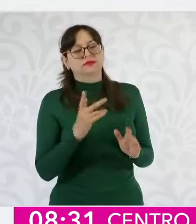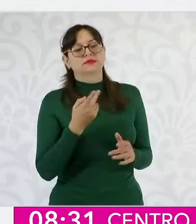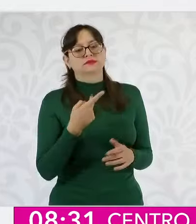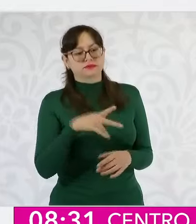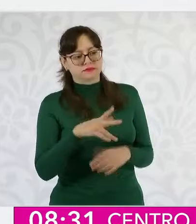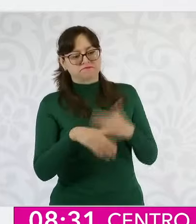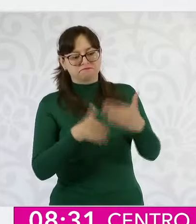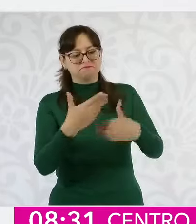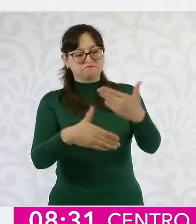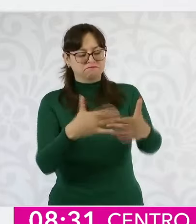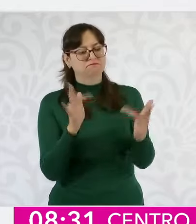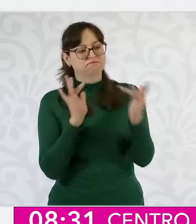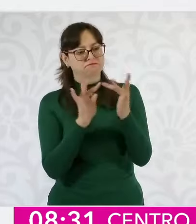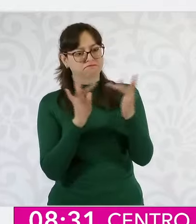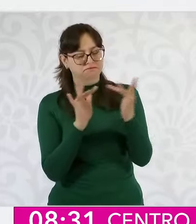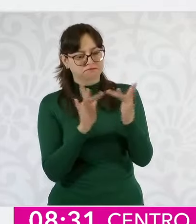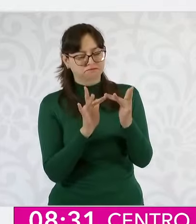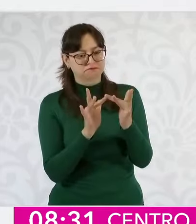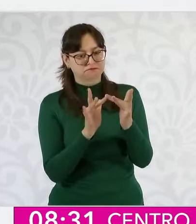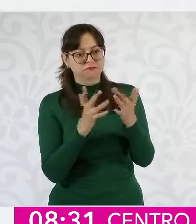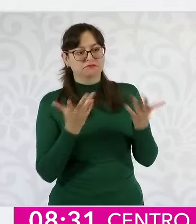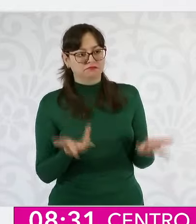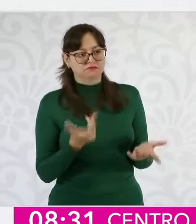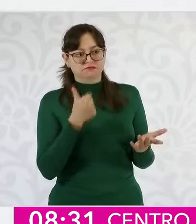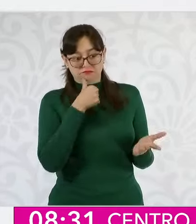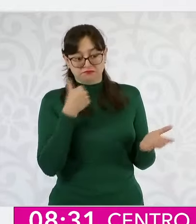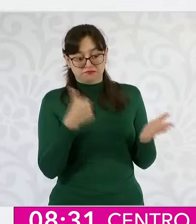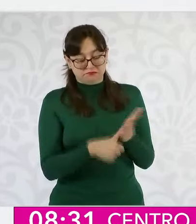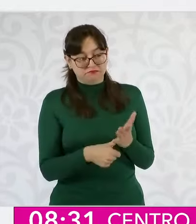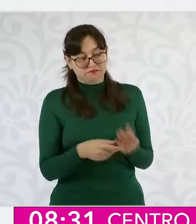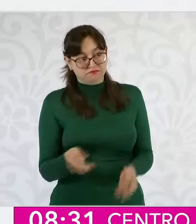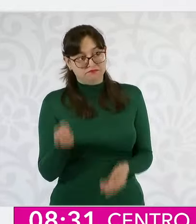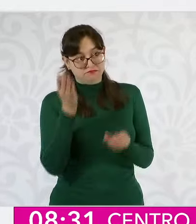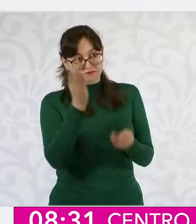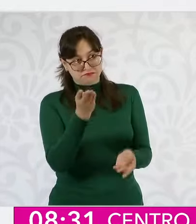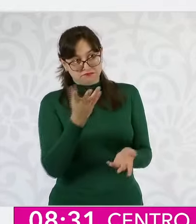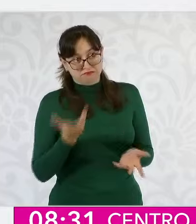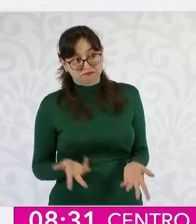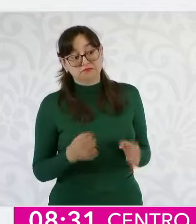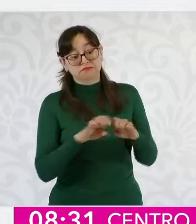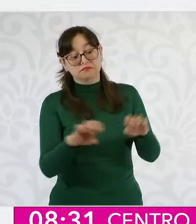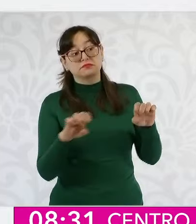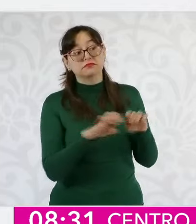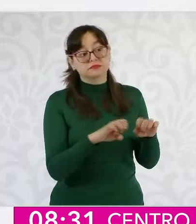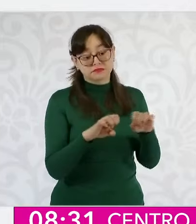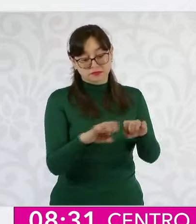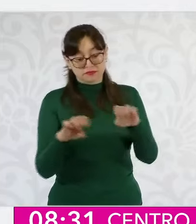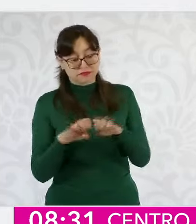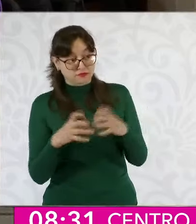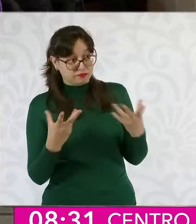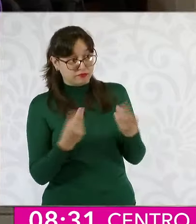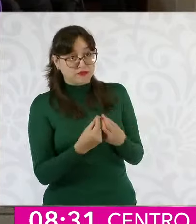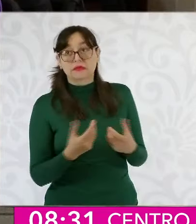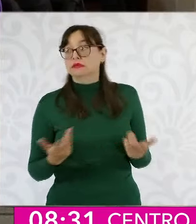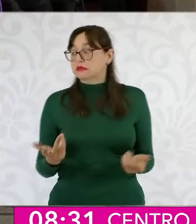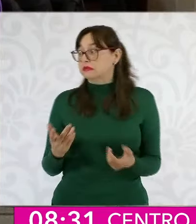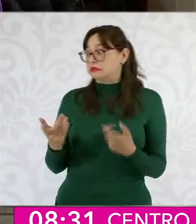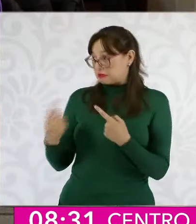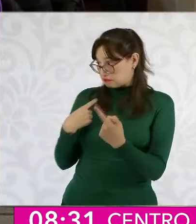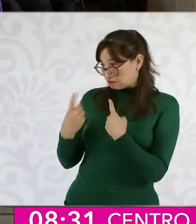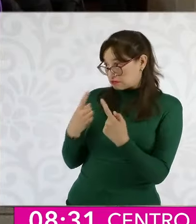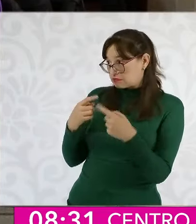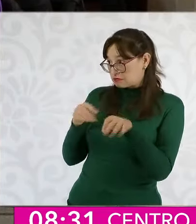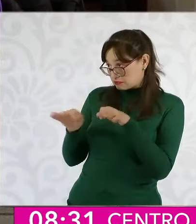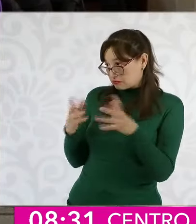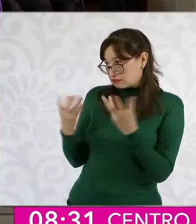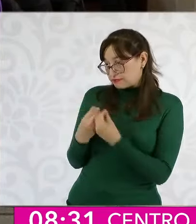podamos comunicarnos para lo que planteó en la carta, que un equipo se encuentre de